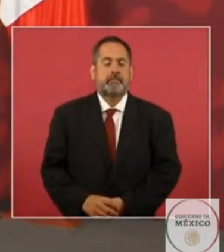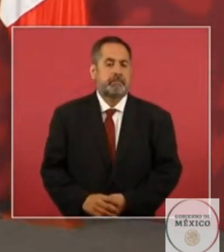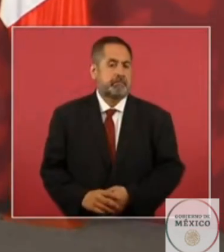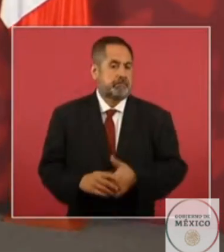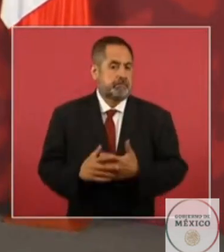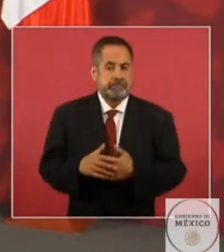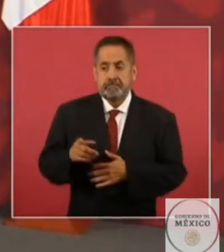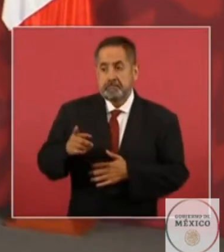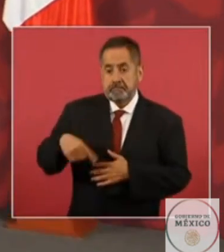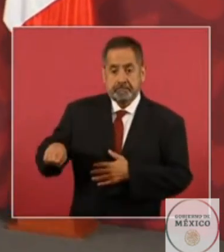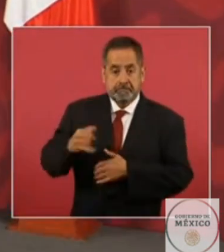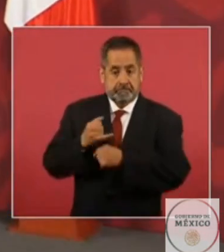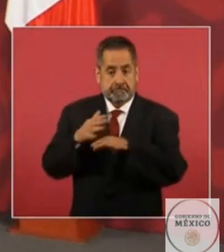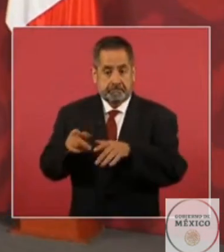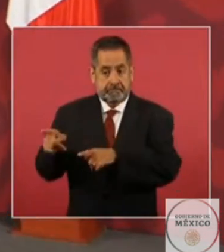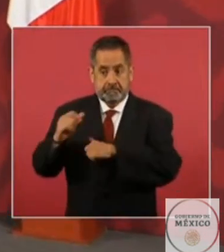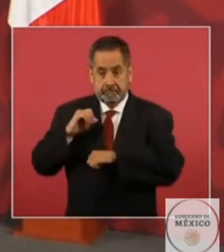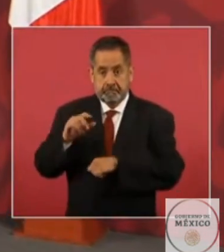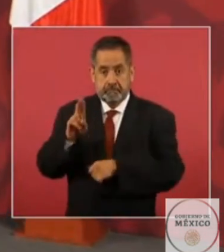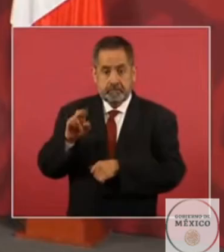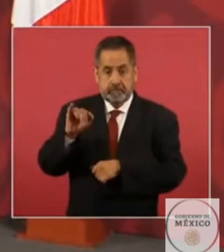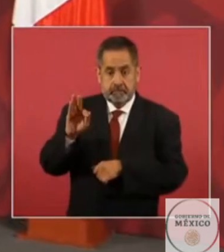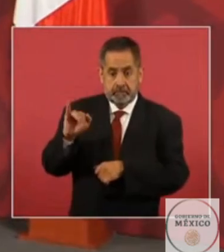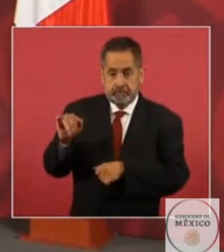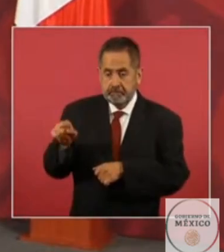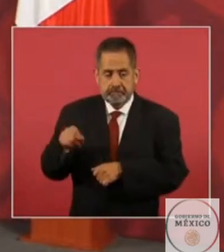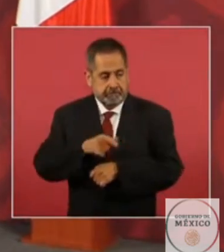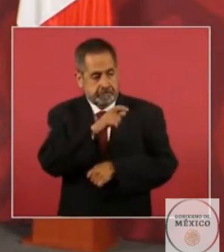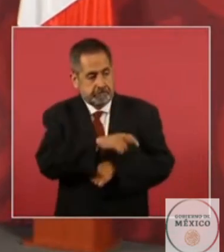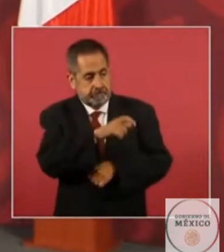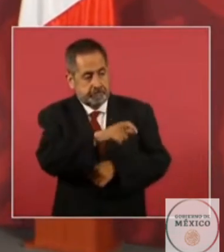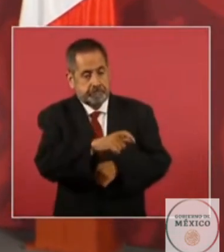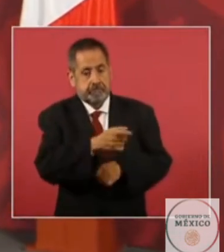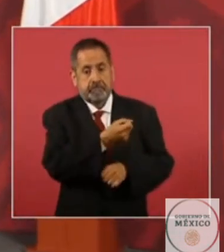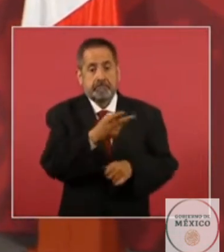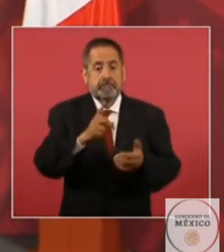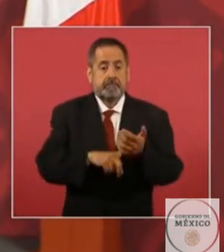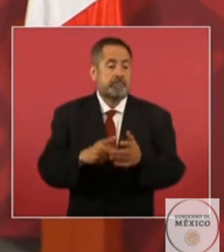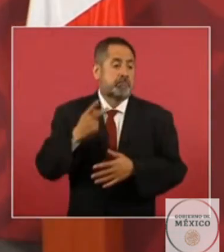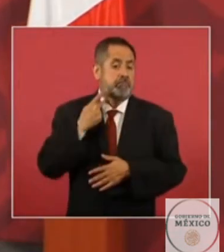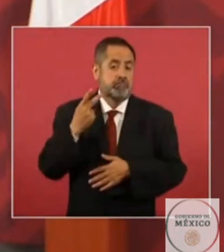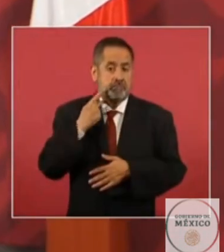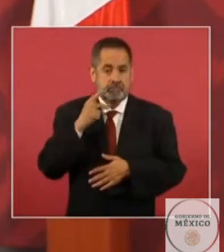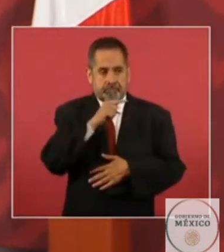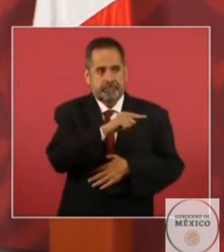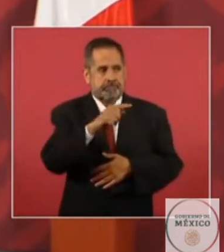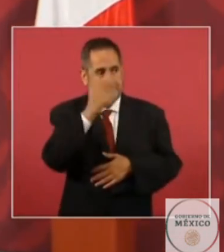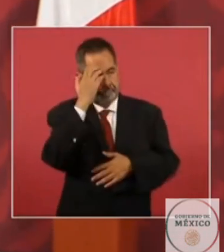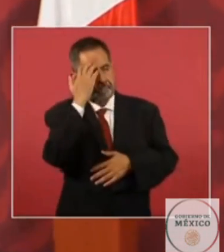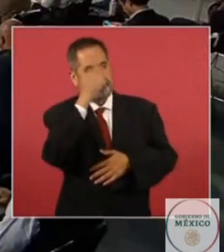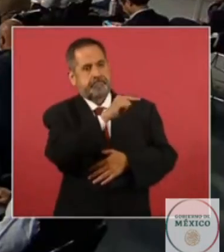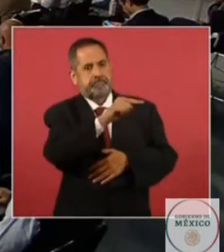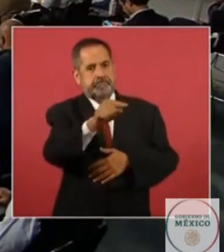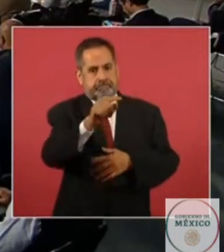denuncia que haya puesto la UIF contra otros funcionarios? No, funcionarios de muchos.